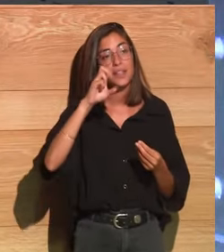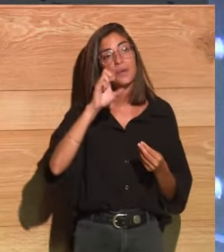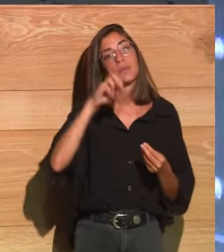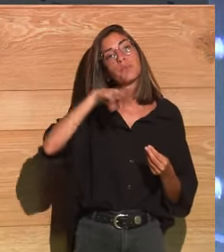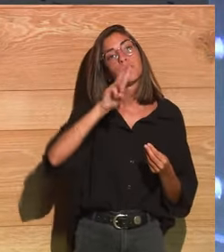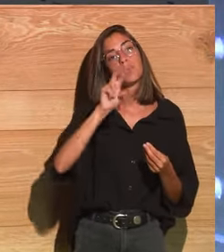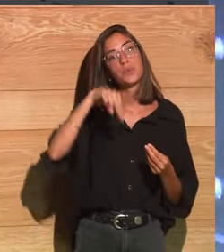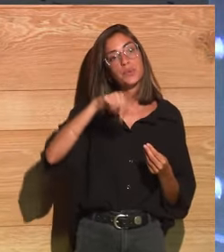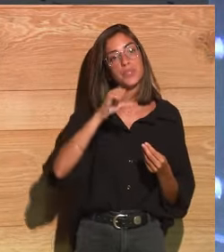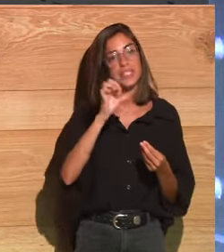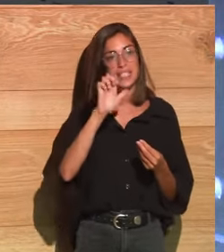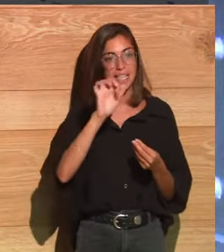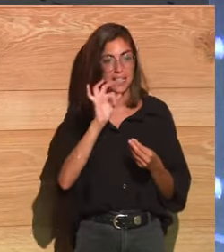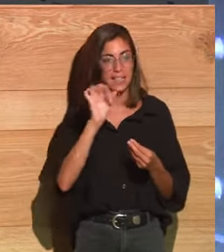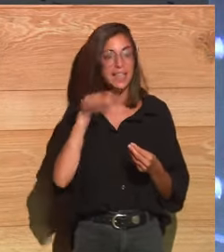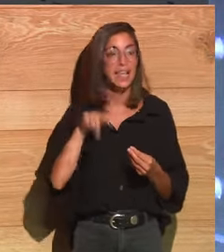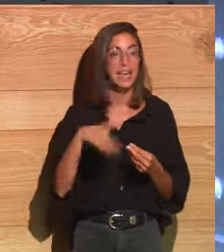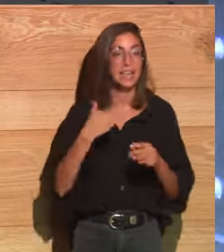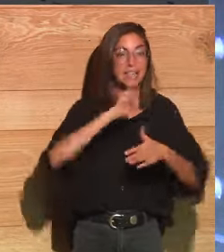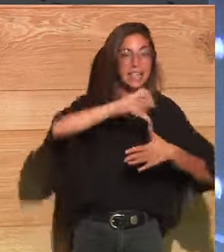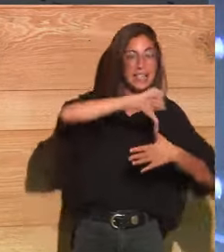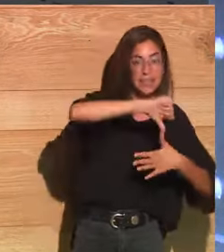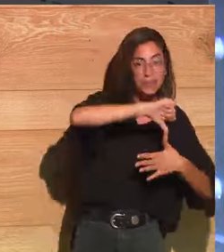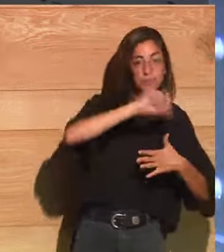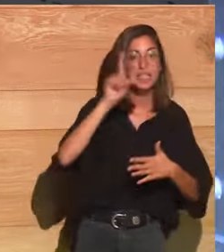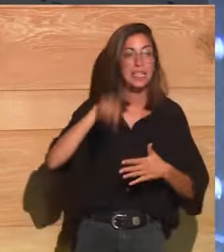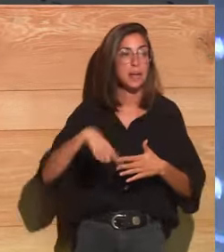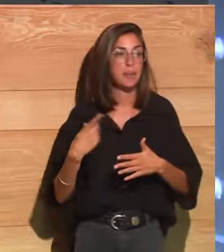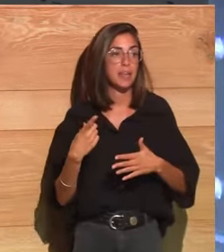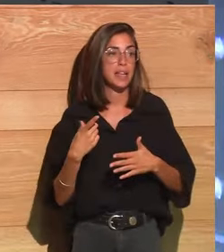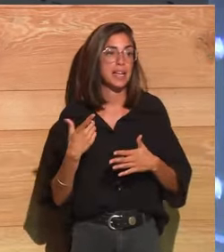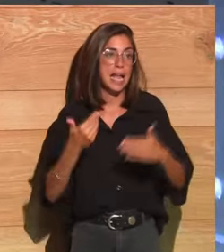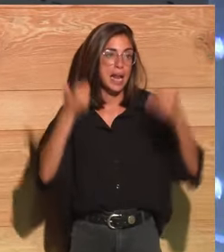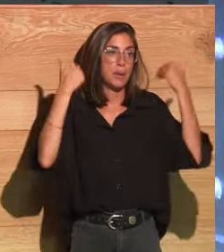en Latinoamérica, desde donde fue también el corresponsal del Mundo.